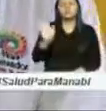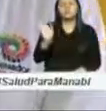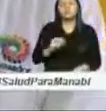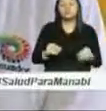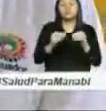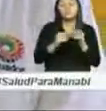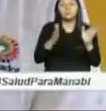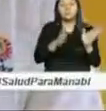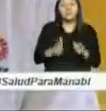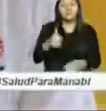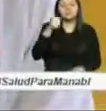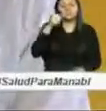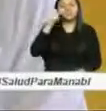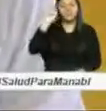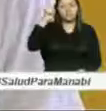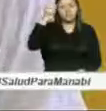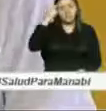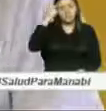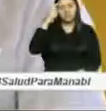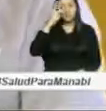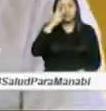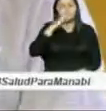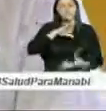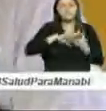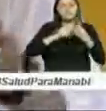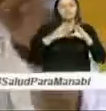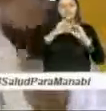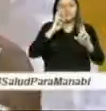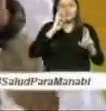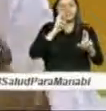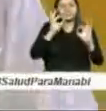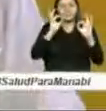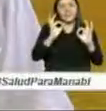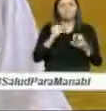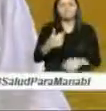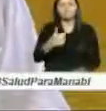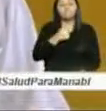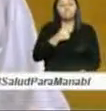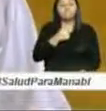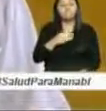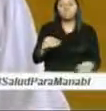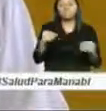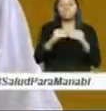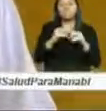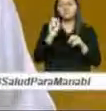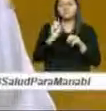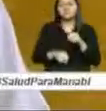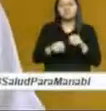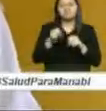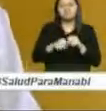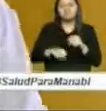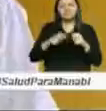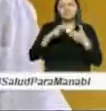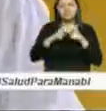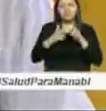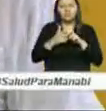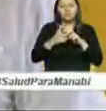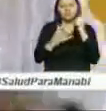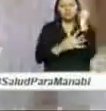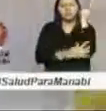políticas acertadas del gobierno, que la historia sabrá reconocer. Con nosotros no habrá paquetazos para los